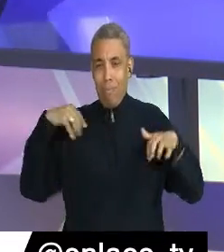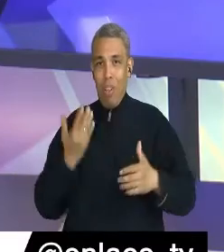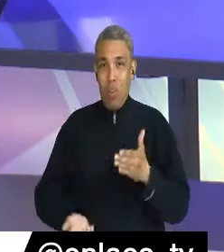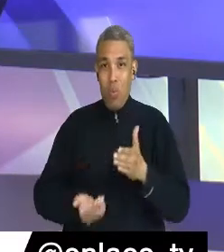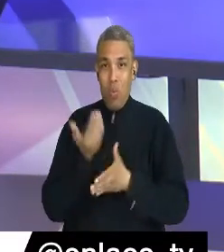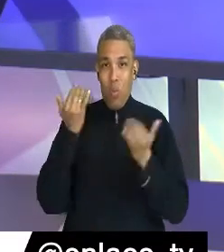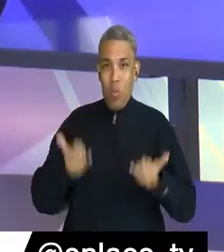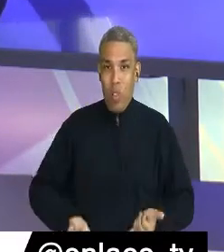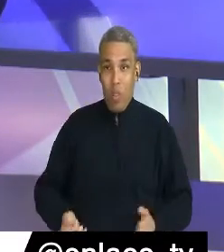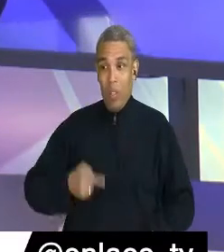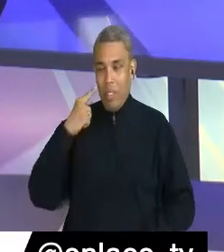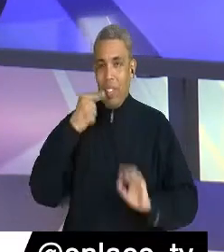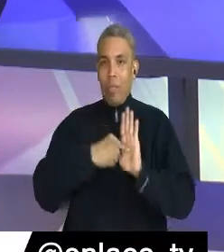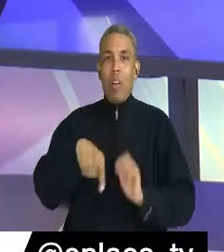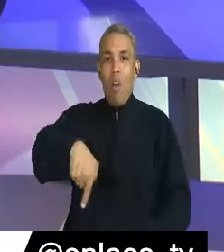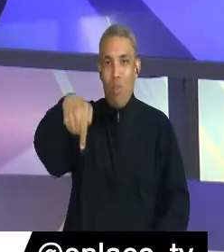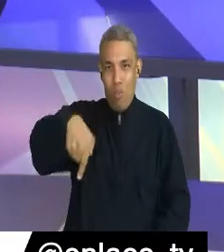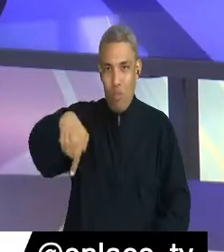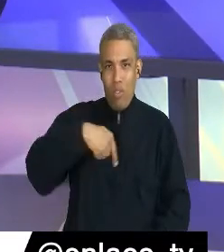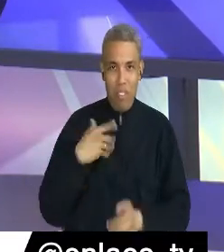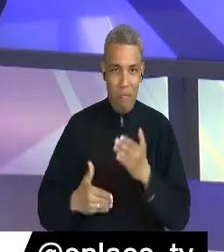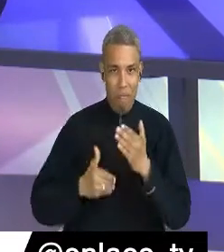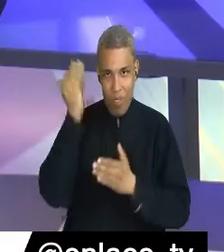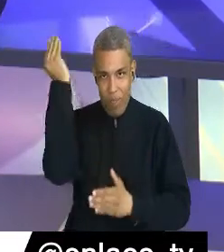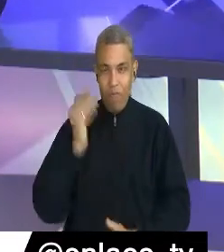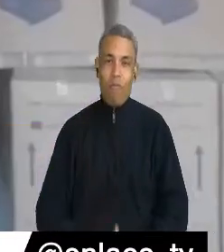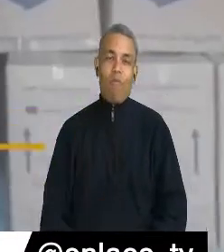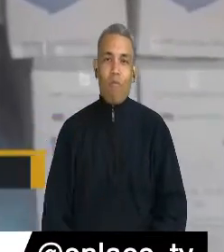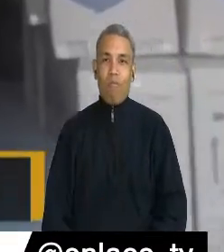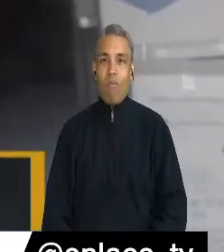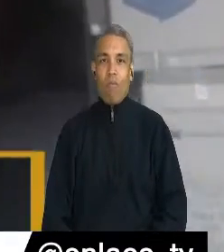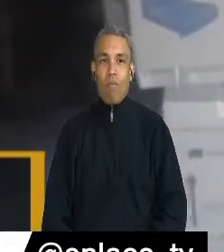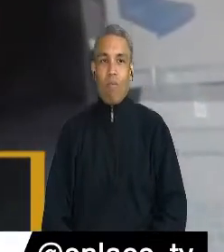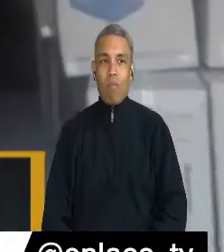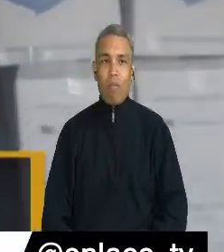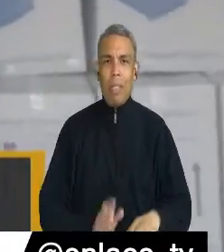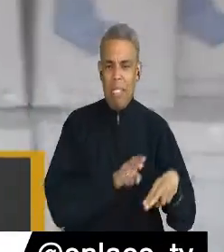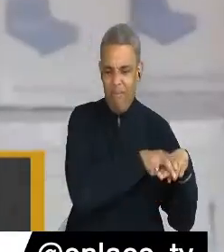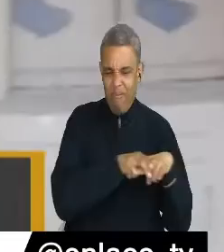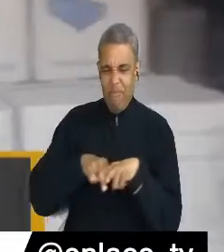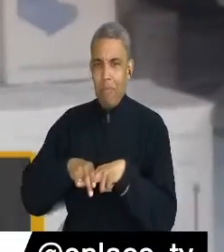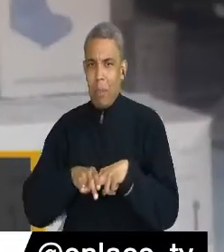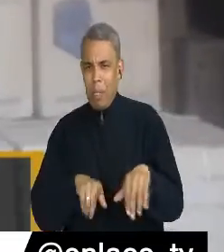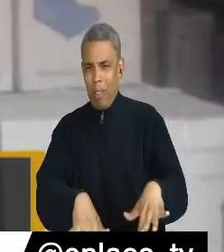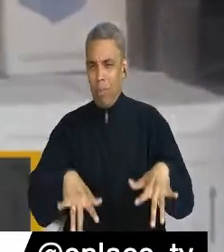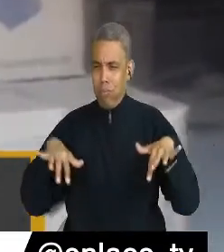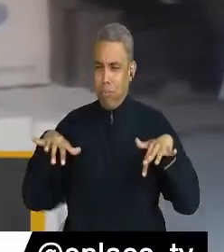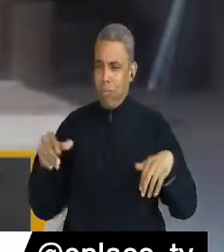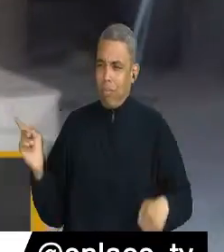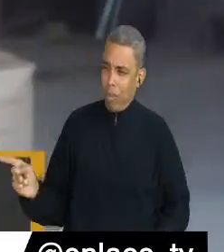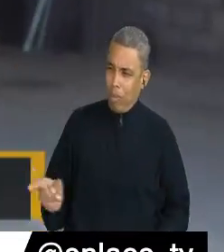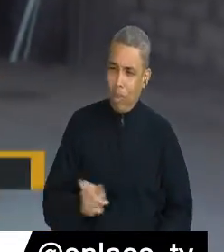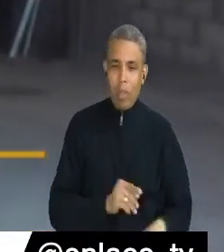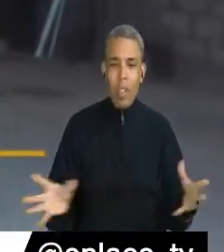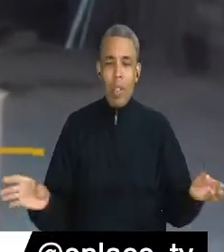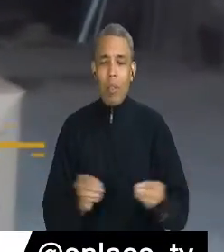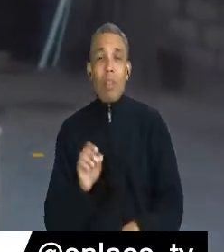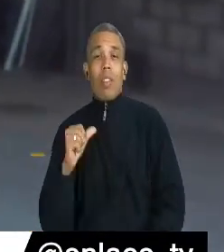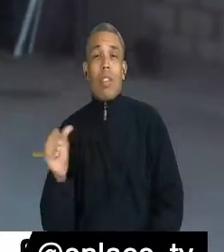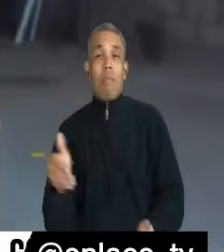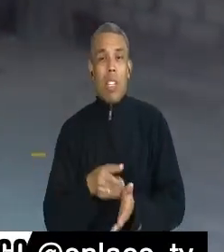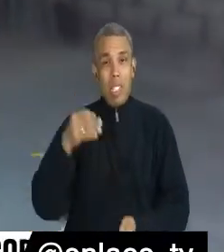iniciarán desde hoy en este escenario deportivo los 10.000 asientos que llegaron a la ciudad del fin de semana tuvieron una inversión de